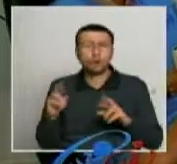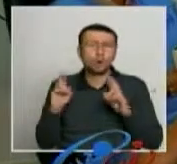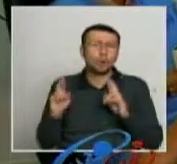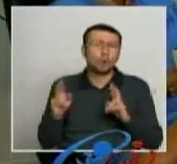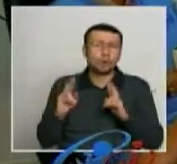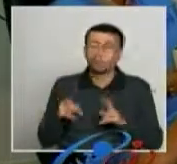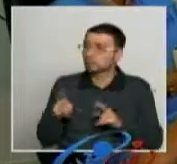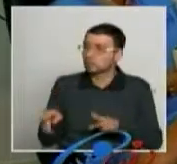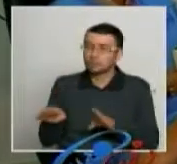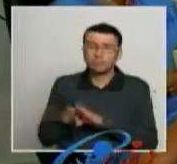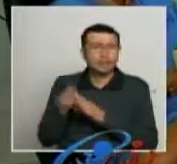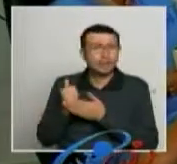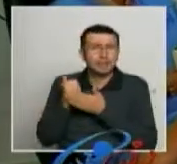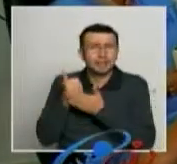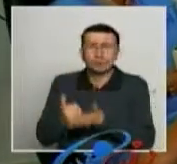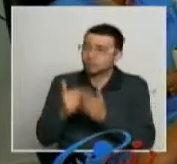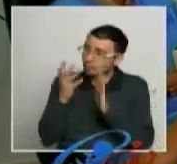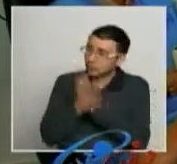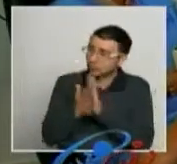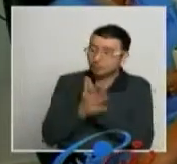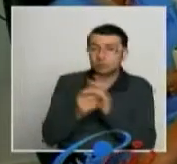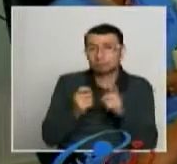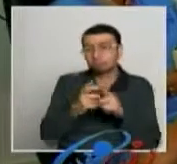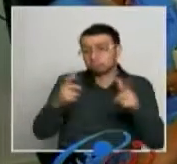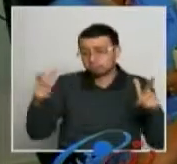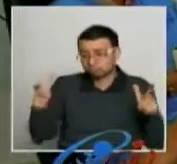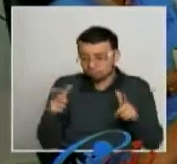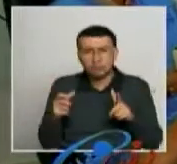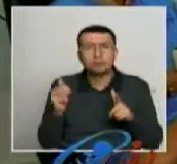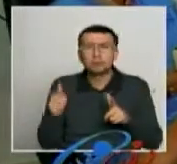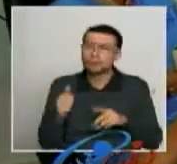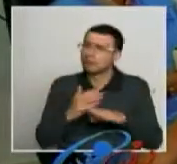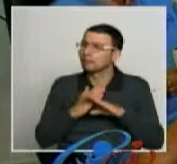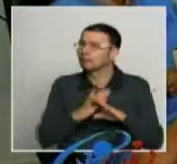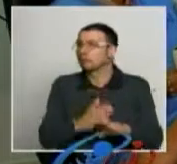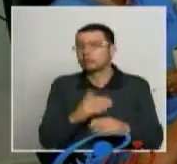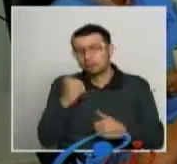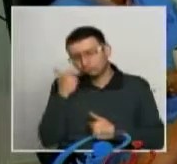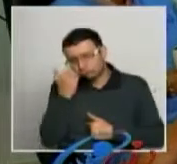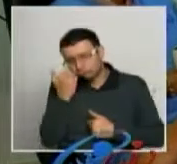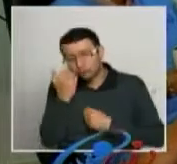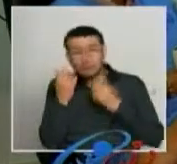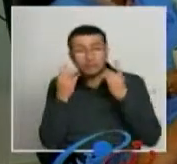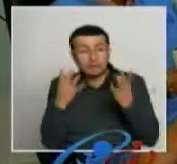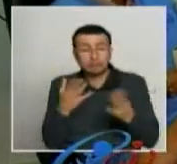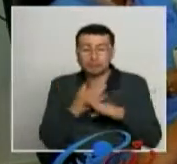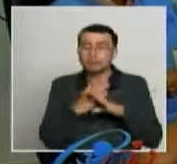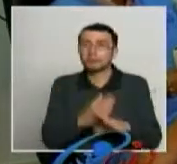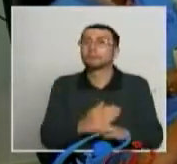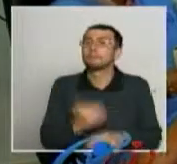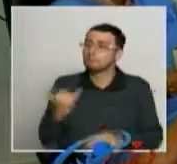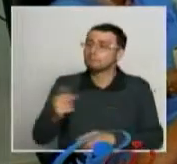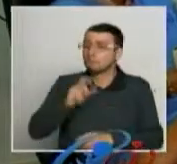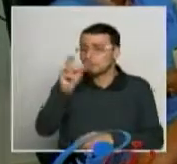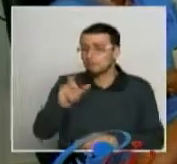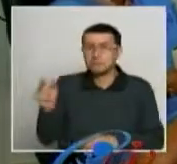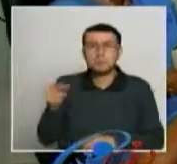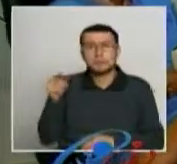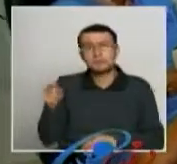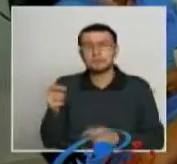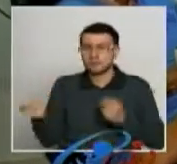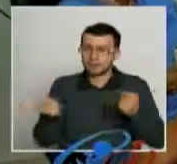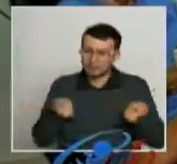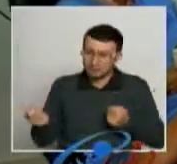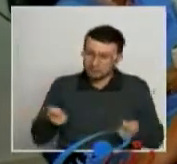una ayuda informativa tan grande para todos ustedes, para que eviten esas complicaciones en aquellas personas que se están haciendo